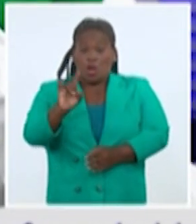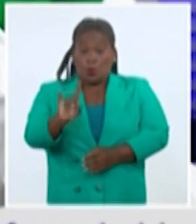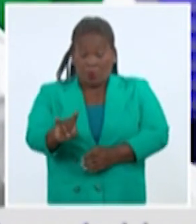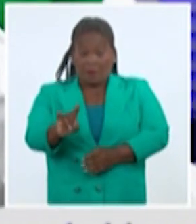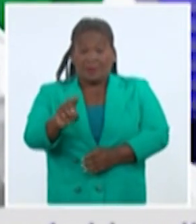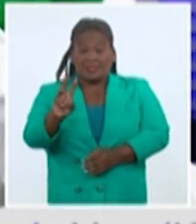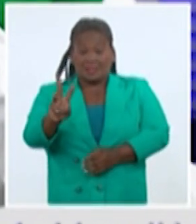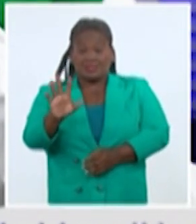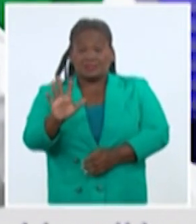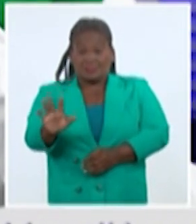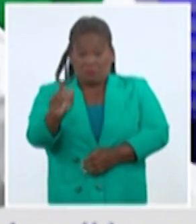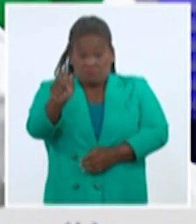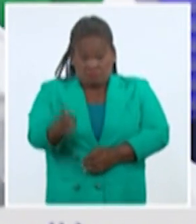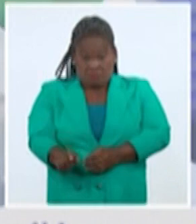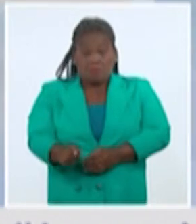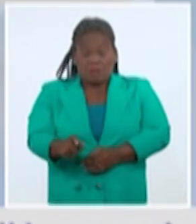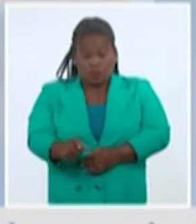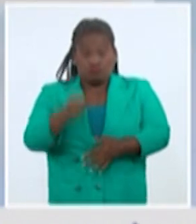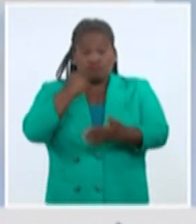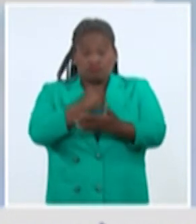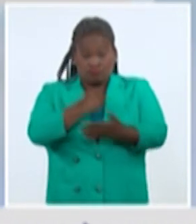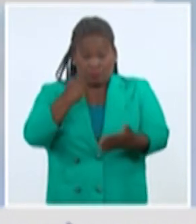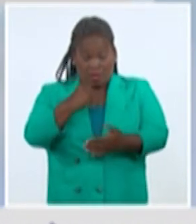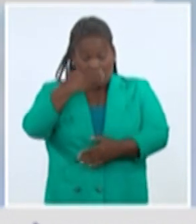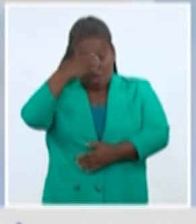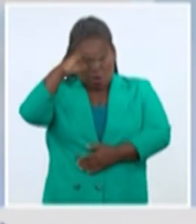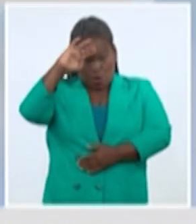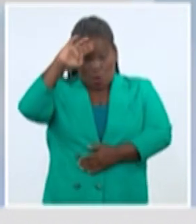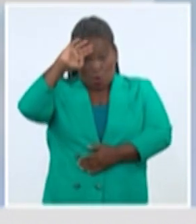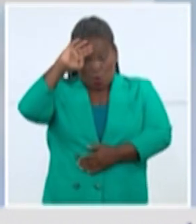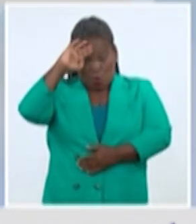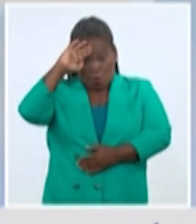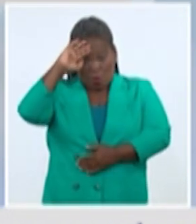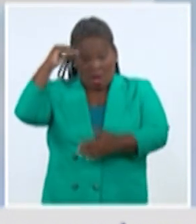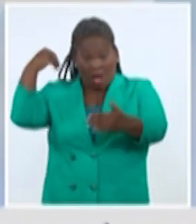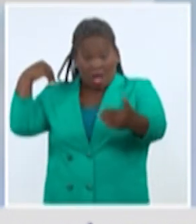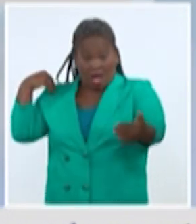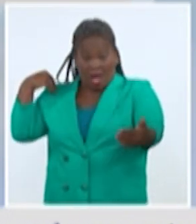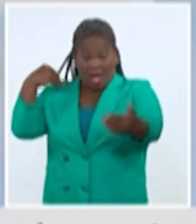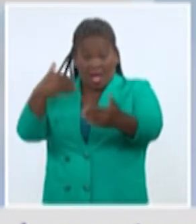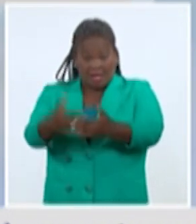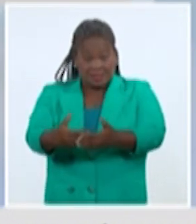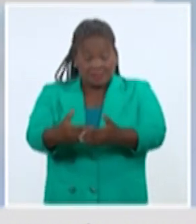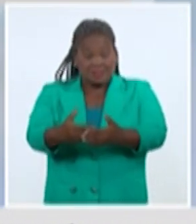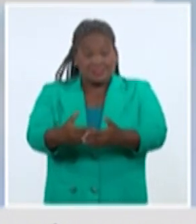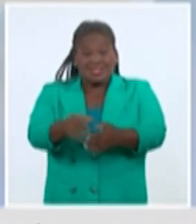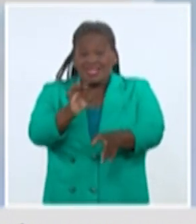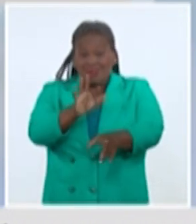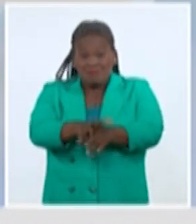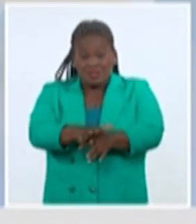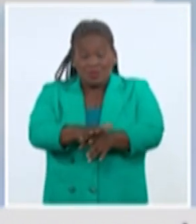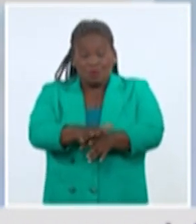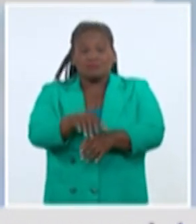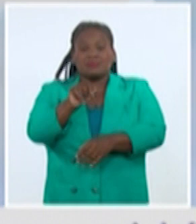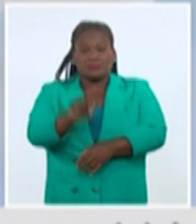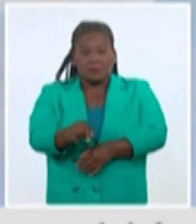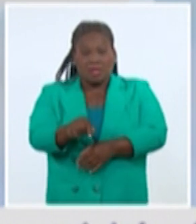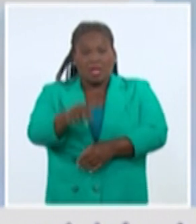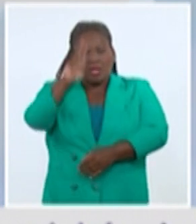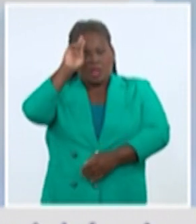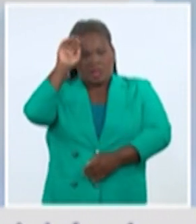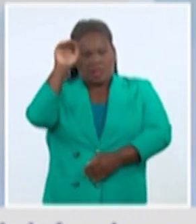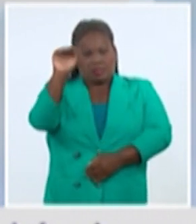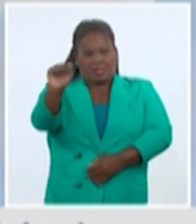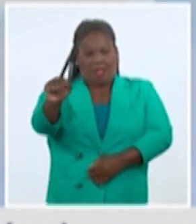947.935 pacientes que se han diagnosticado con COVID-19 en nuestro país, se mantienen activos